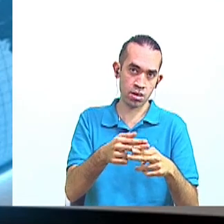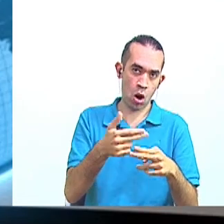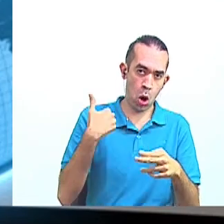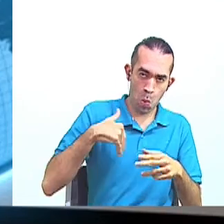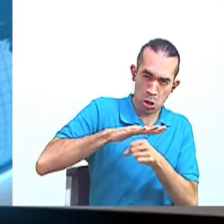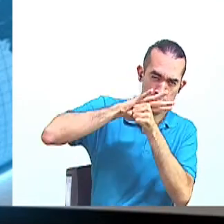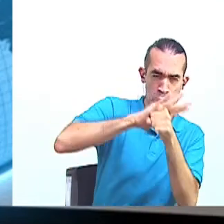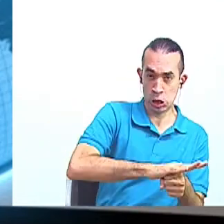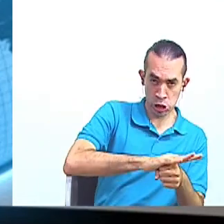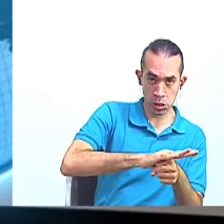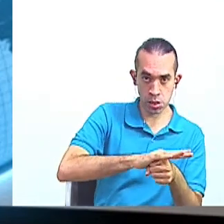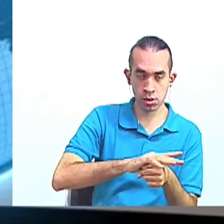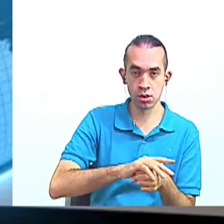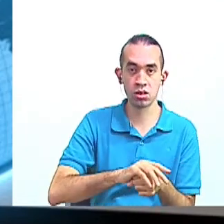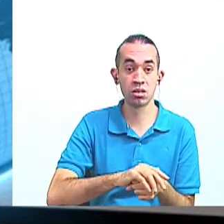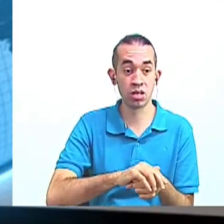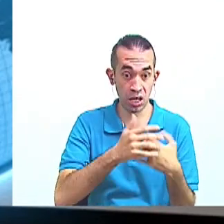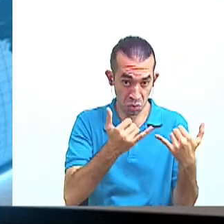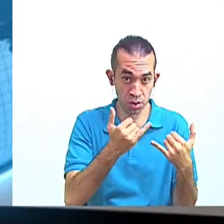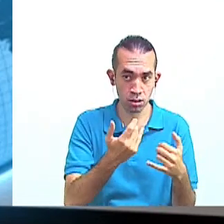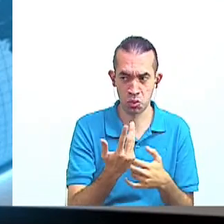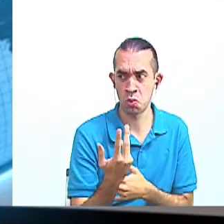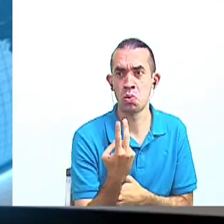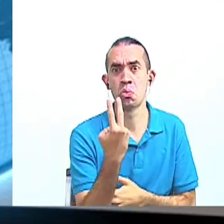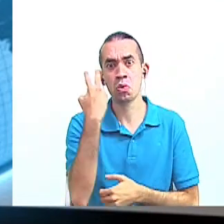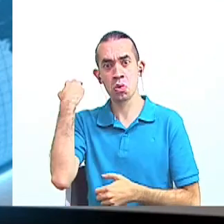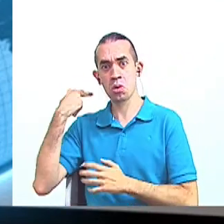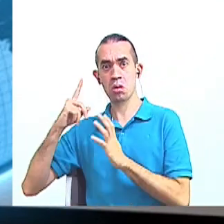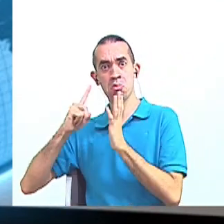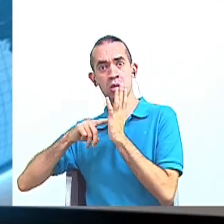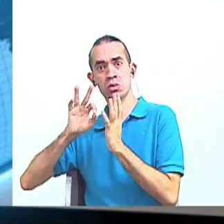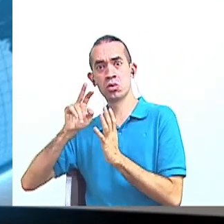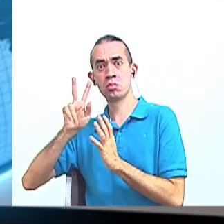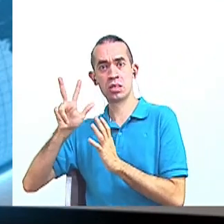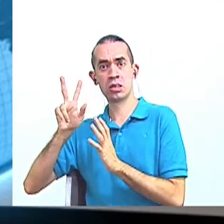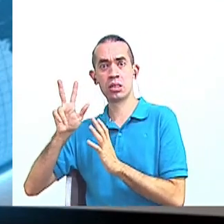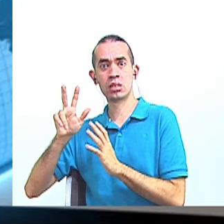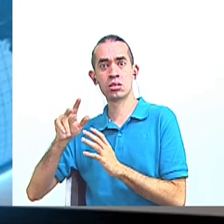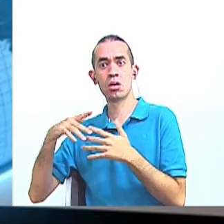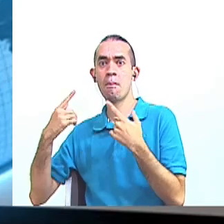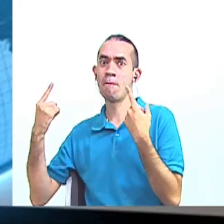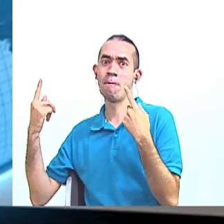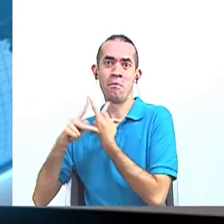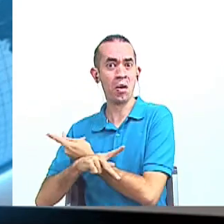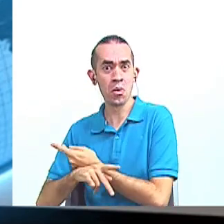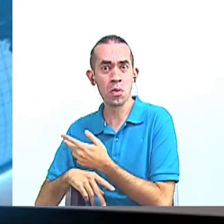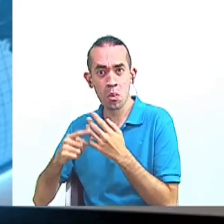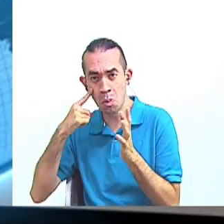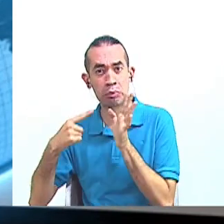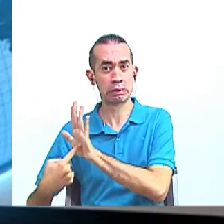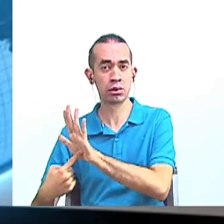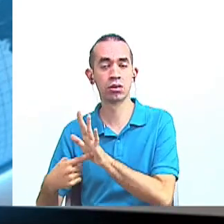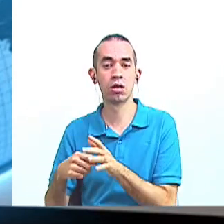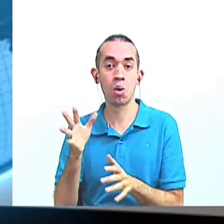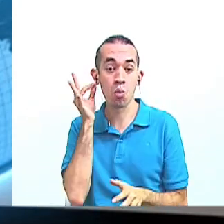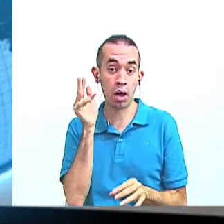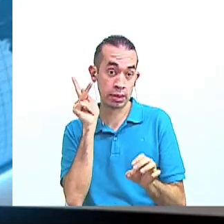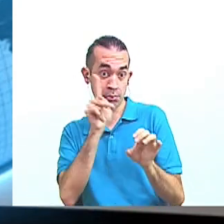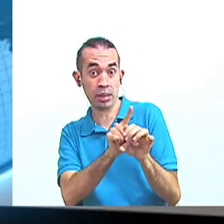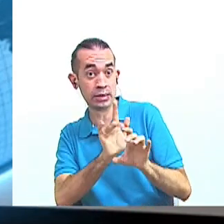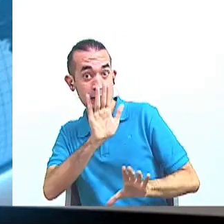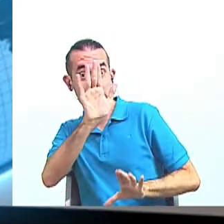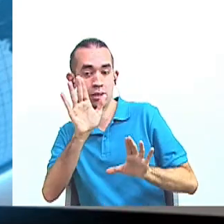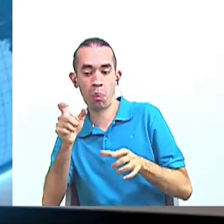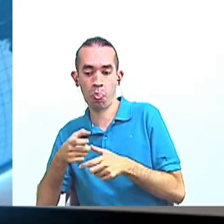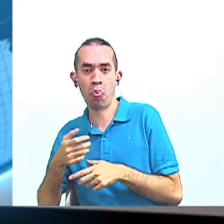en 1923 era muchísimo más notorio. La participación de las mujeres era bastante reducida en la sociedad y en los